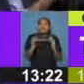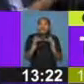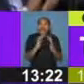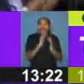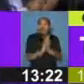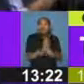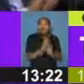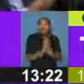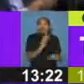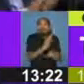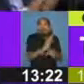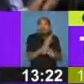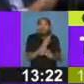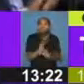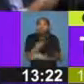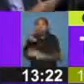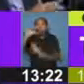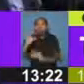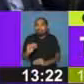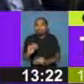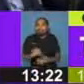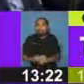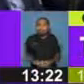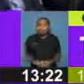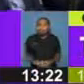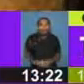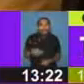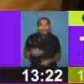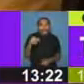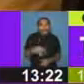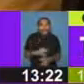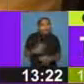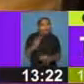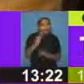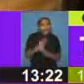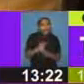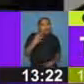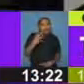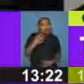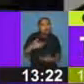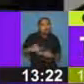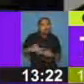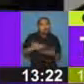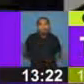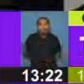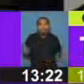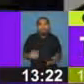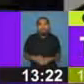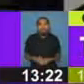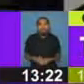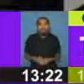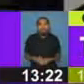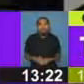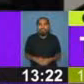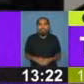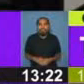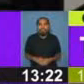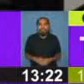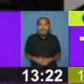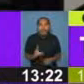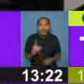establecimientos educativos eso es la educación pública eso es la escuela pública para